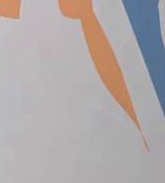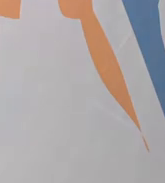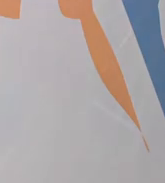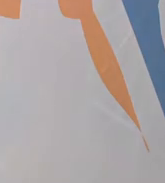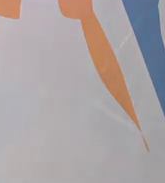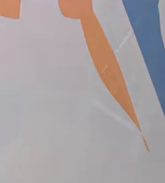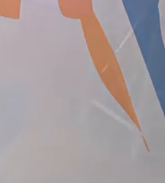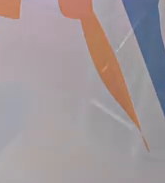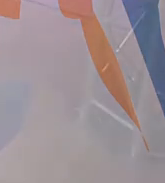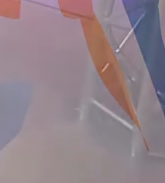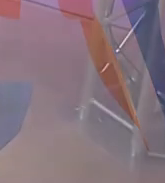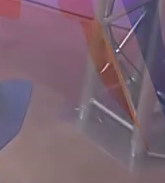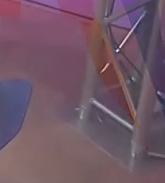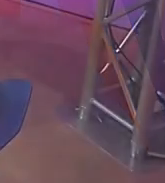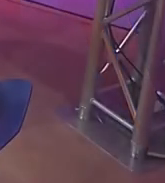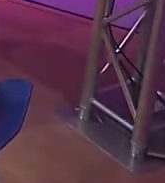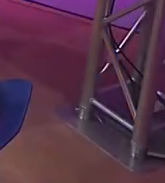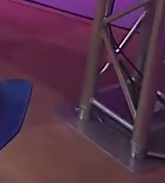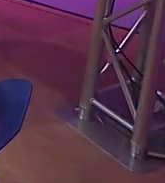más